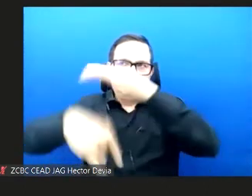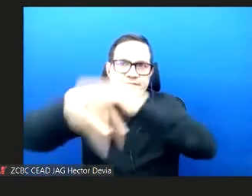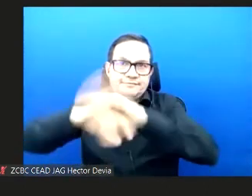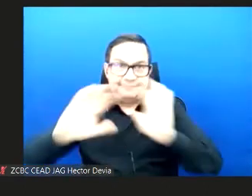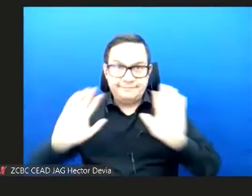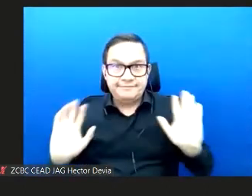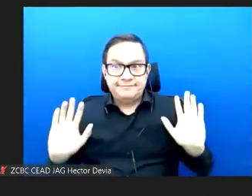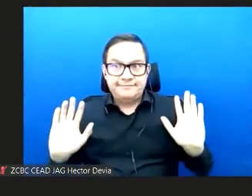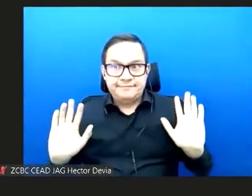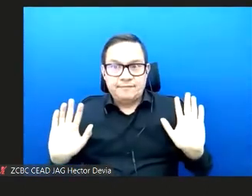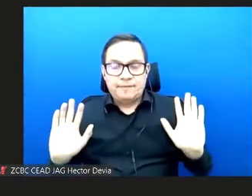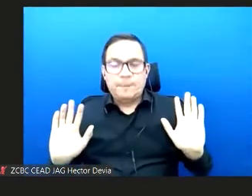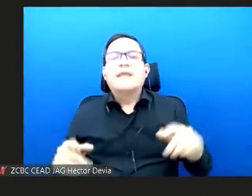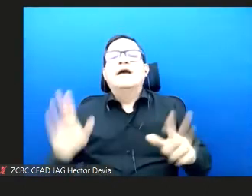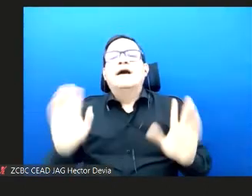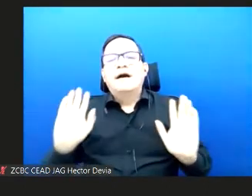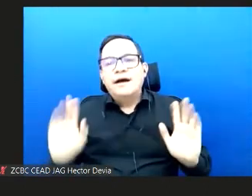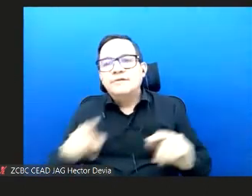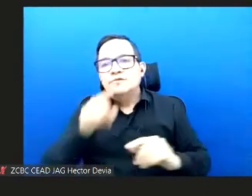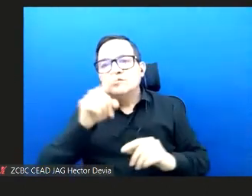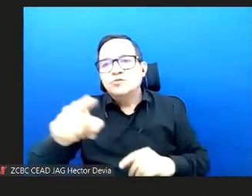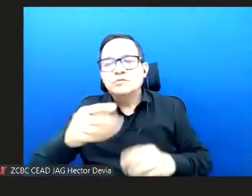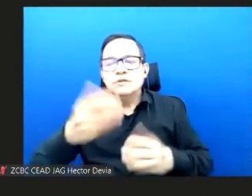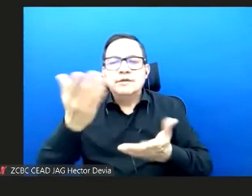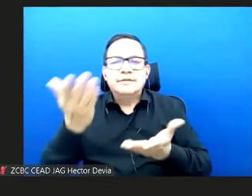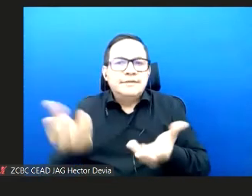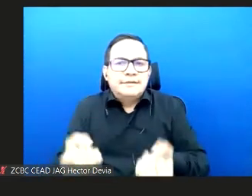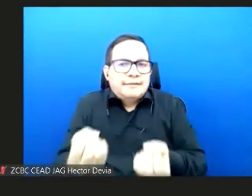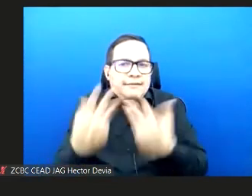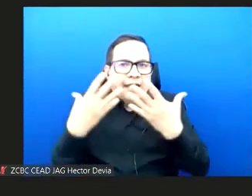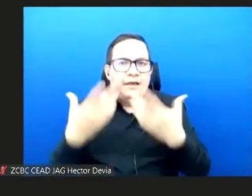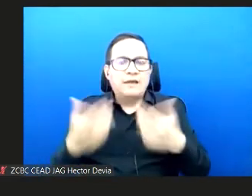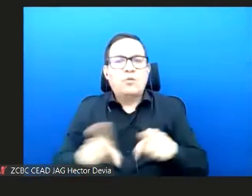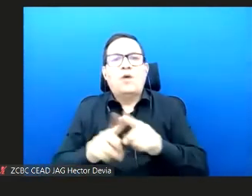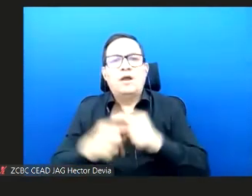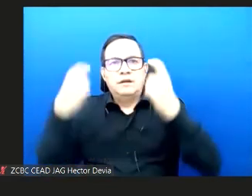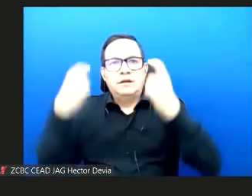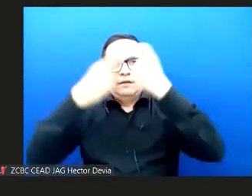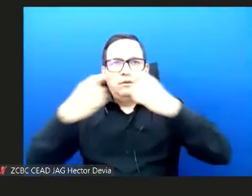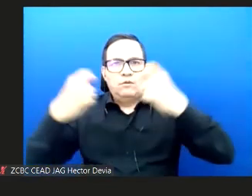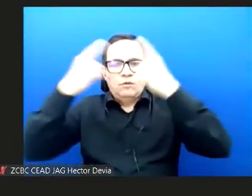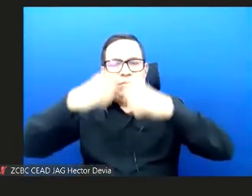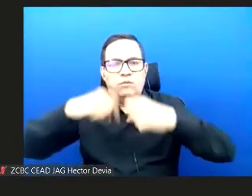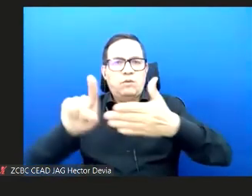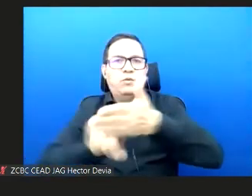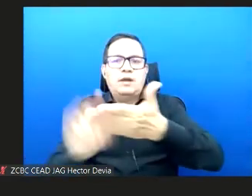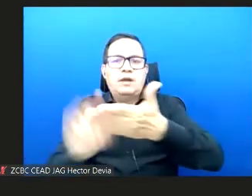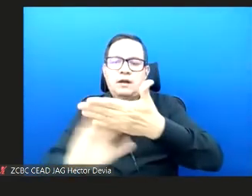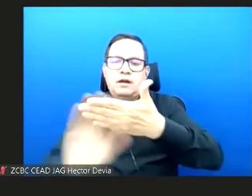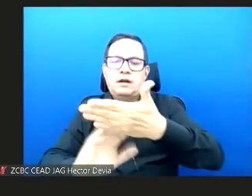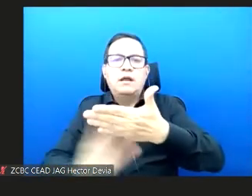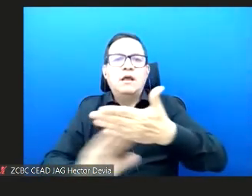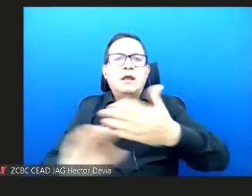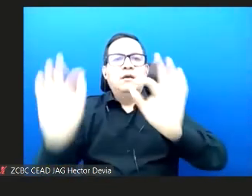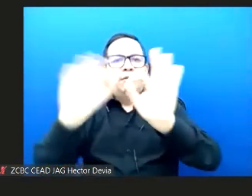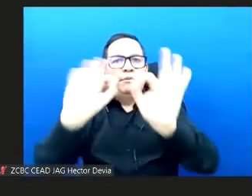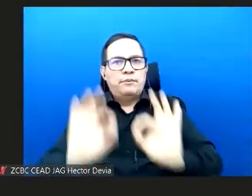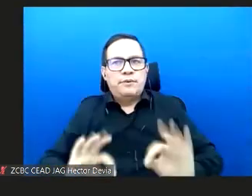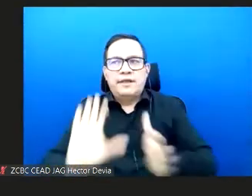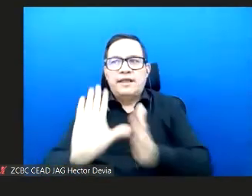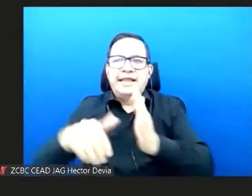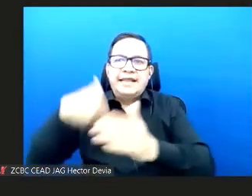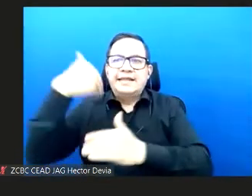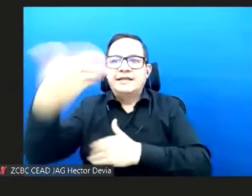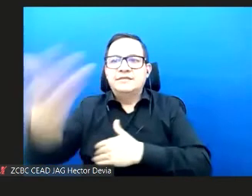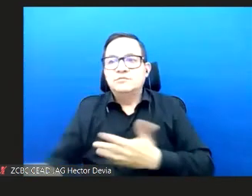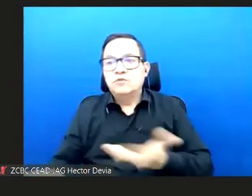lo que hicimos. A partir de una operación que nos dieron, hicimos primero la graficación de esa operación y después el cálculo